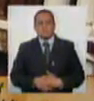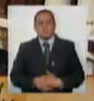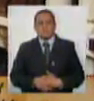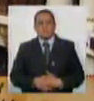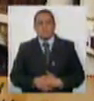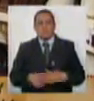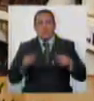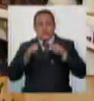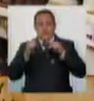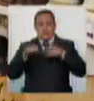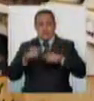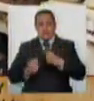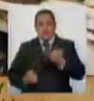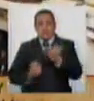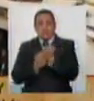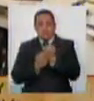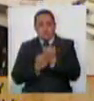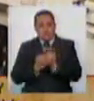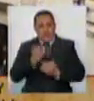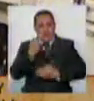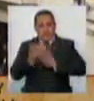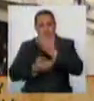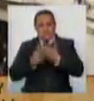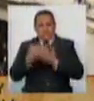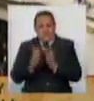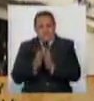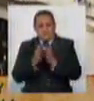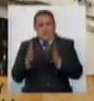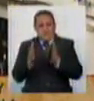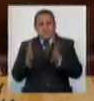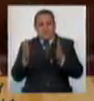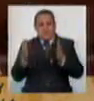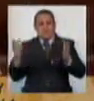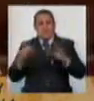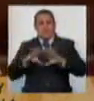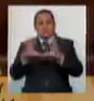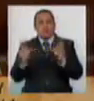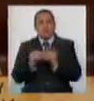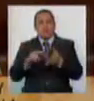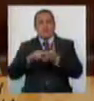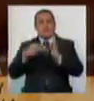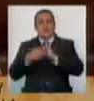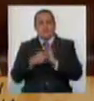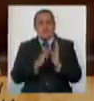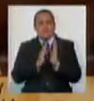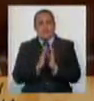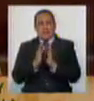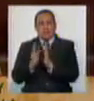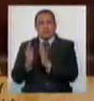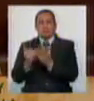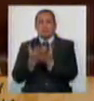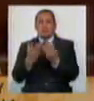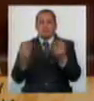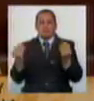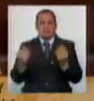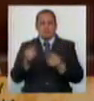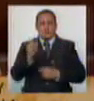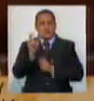Este apoyo se seguirá ampliando, particularmente en lo que se refiere a la preparación de nuestros